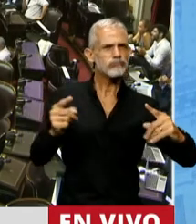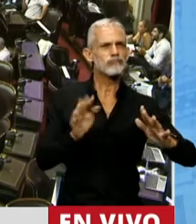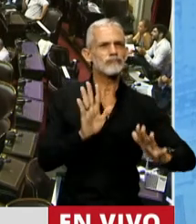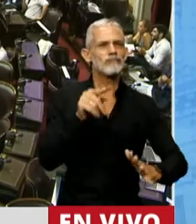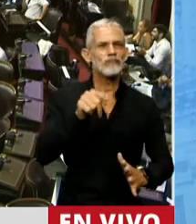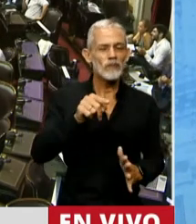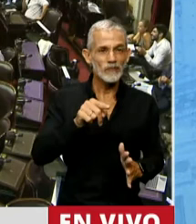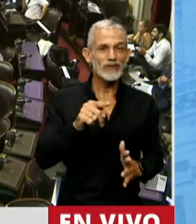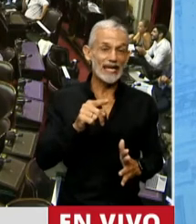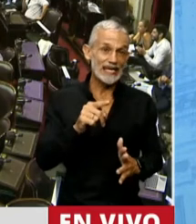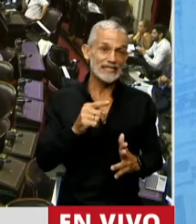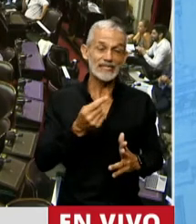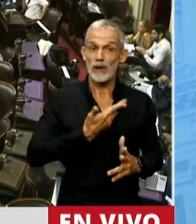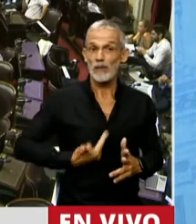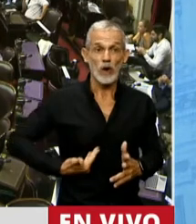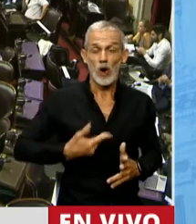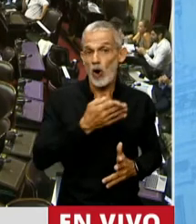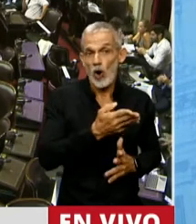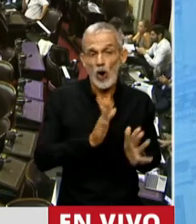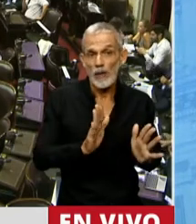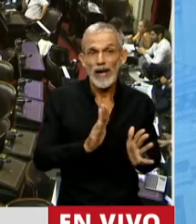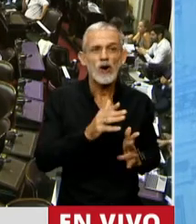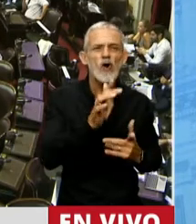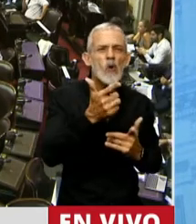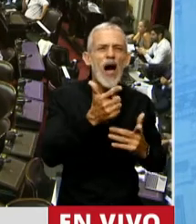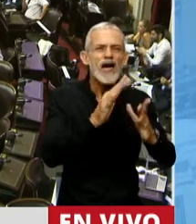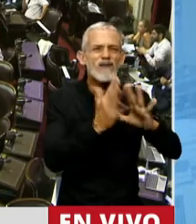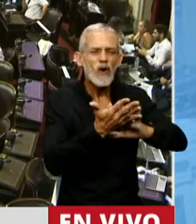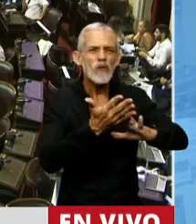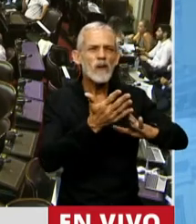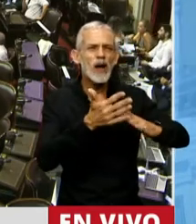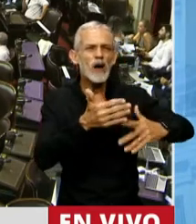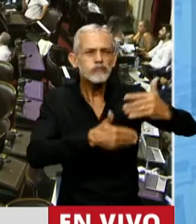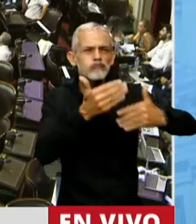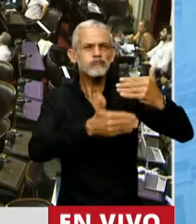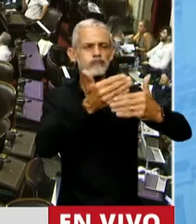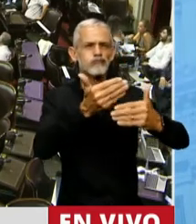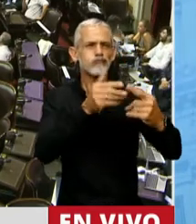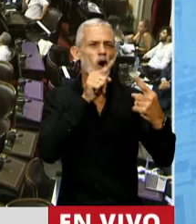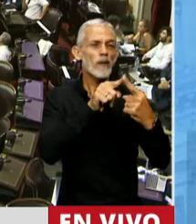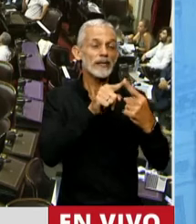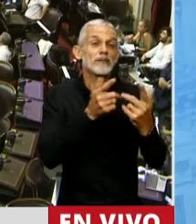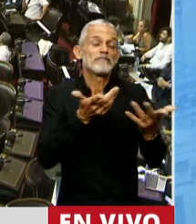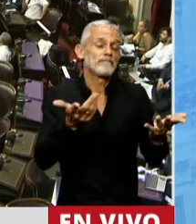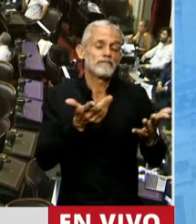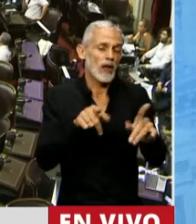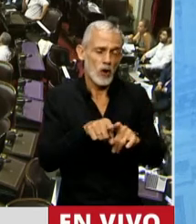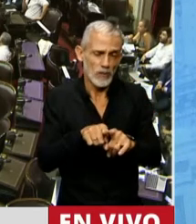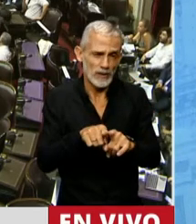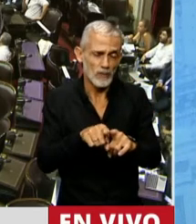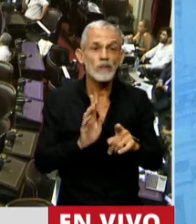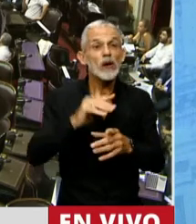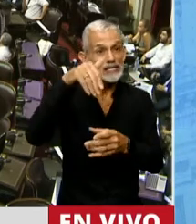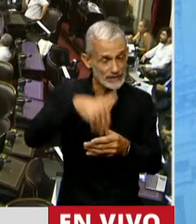so pena de que quien gobierna carezca de los instrumentos para llevar adelante sus definiciones. Por eso se